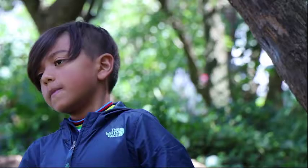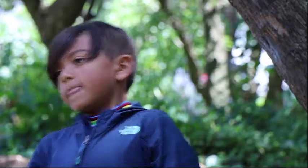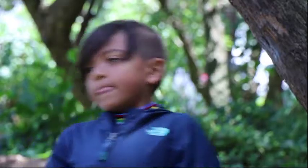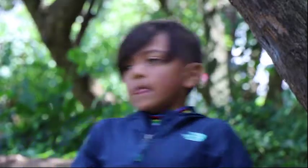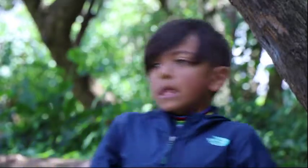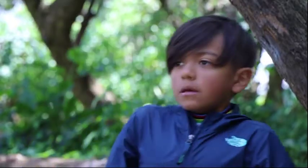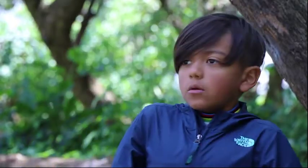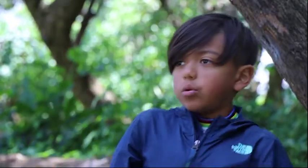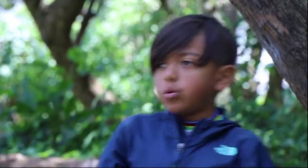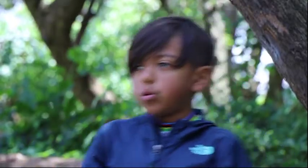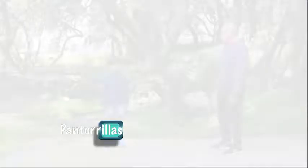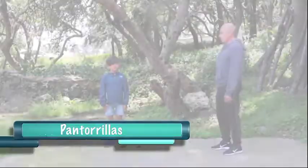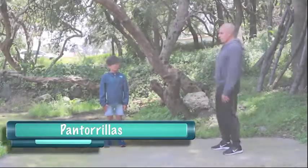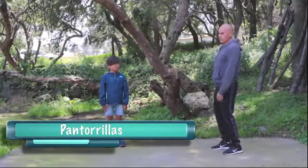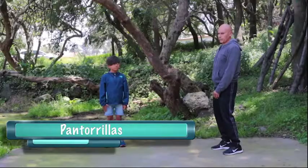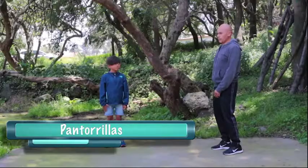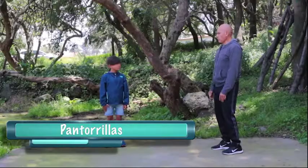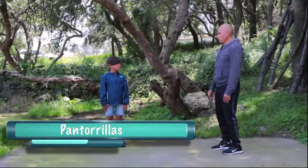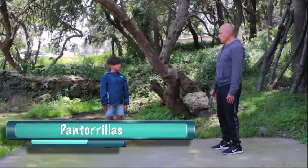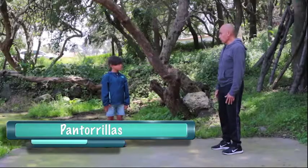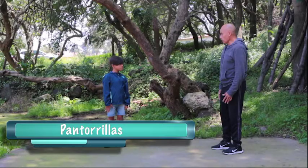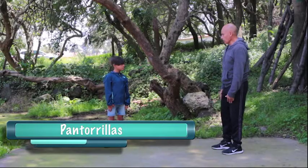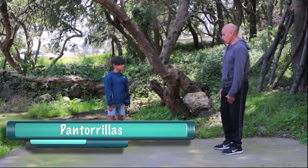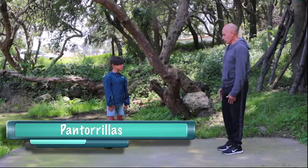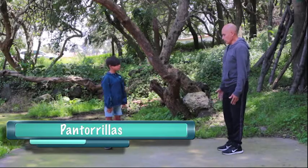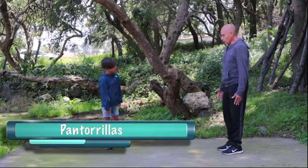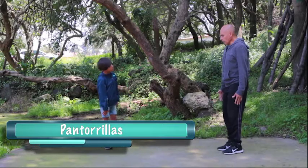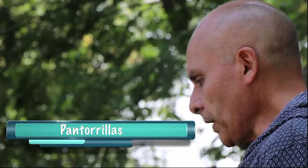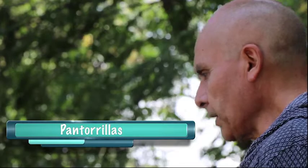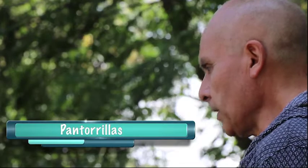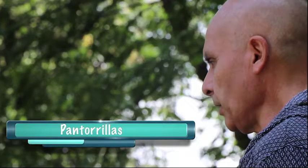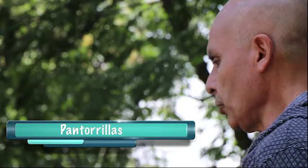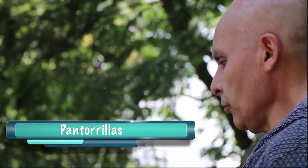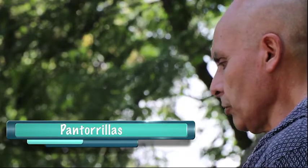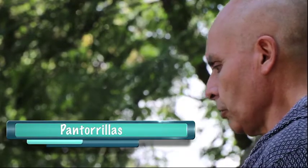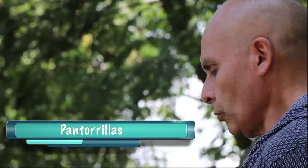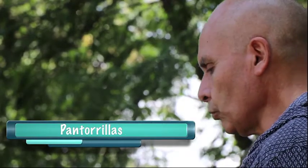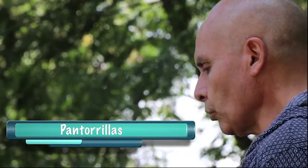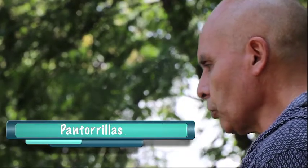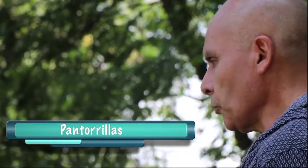respiramos, vamos a trabajar pantorrilla, vamos a parar